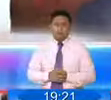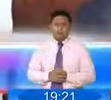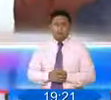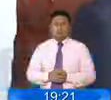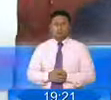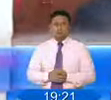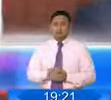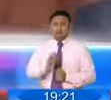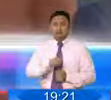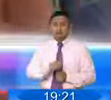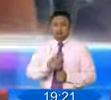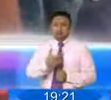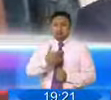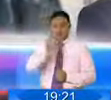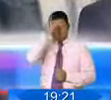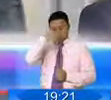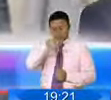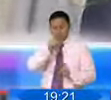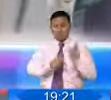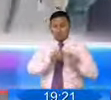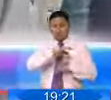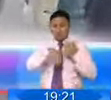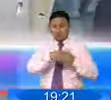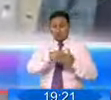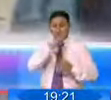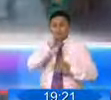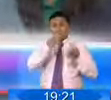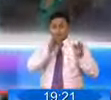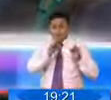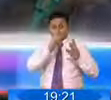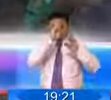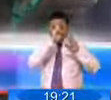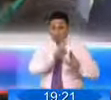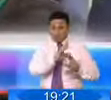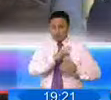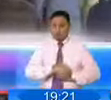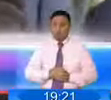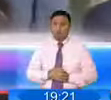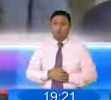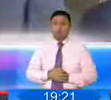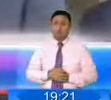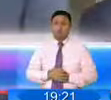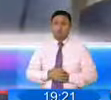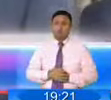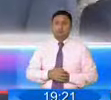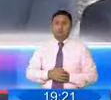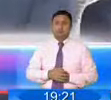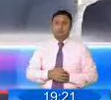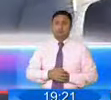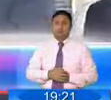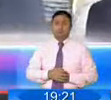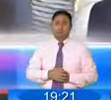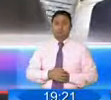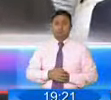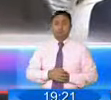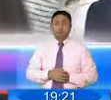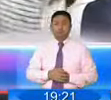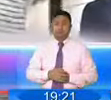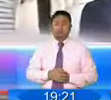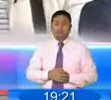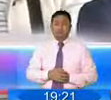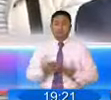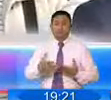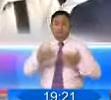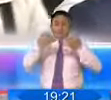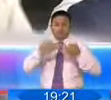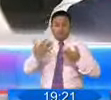respetar la voluntad popular del 4 de febrero del 2018. Se ha confirmado de que